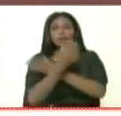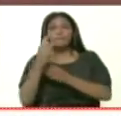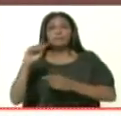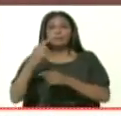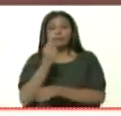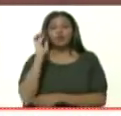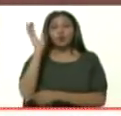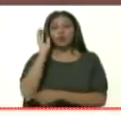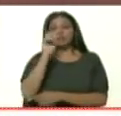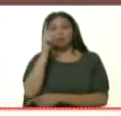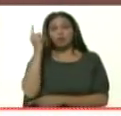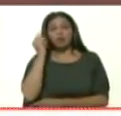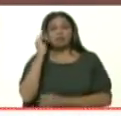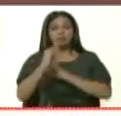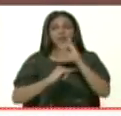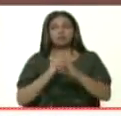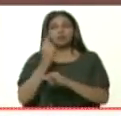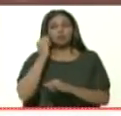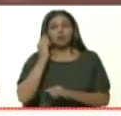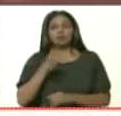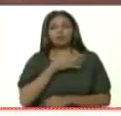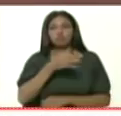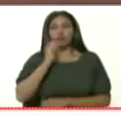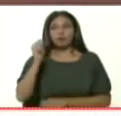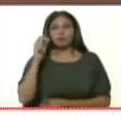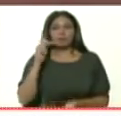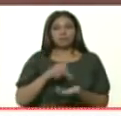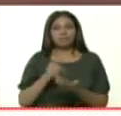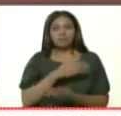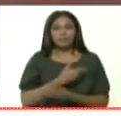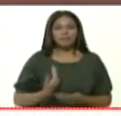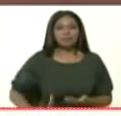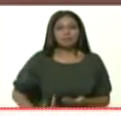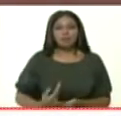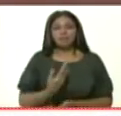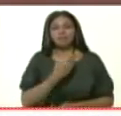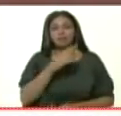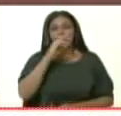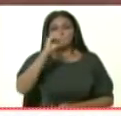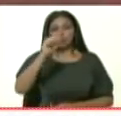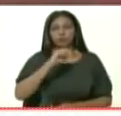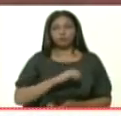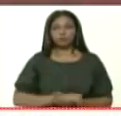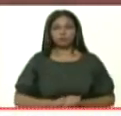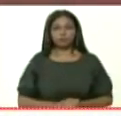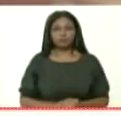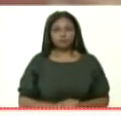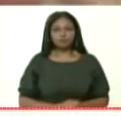Congreso Internacional de Mujeres Socialistas y la presencia del presidente constitucional Nicolás Maduro.